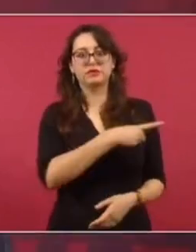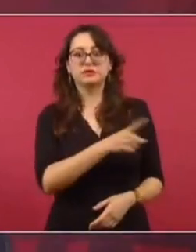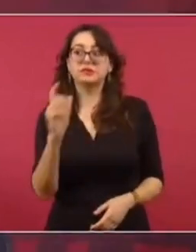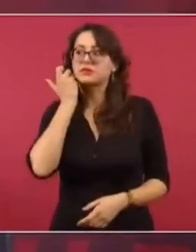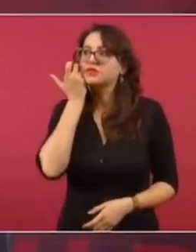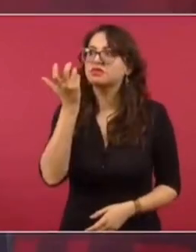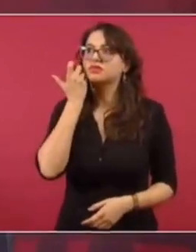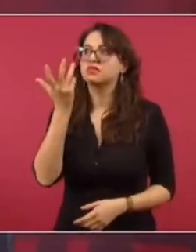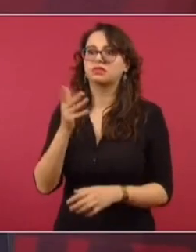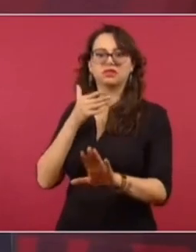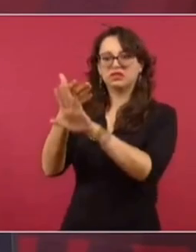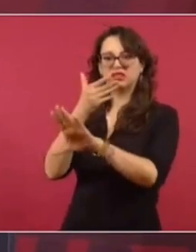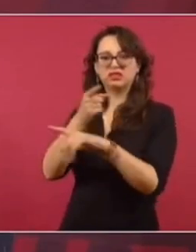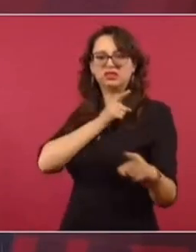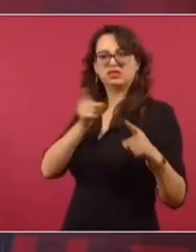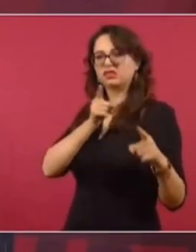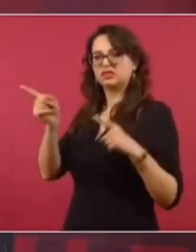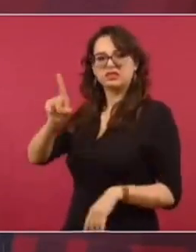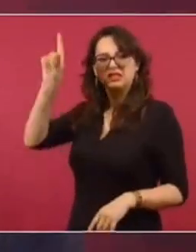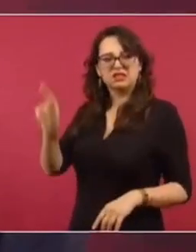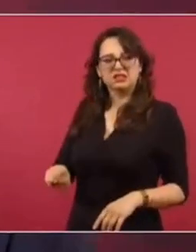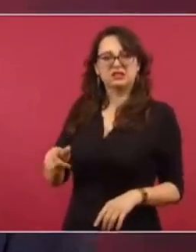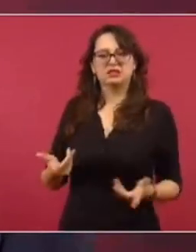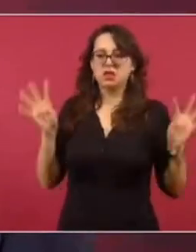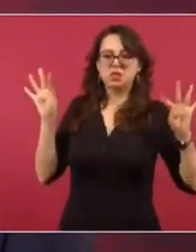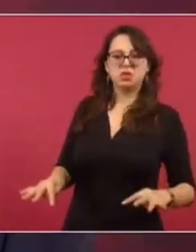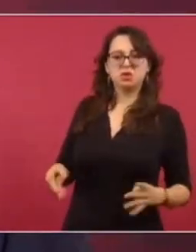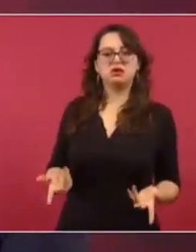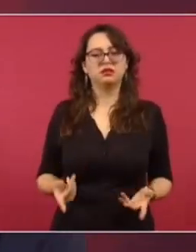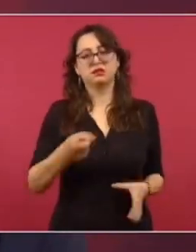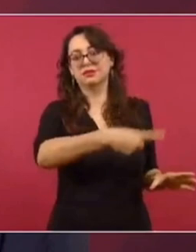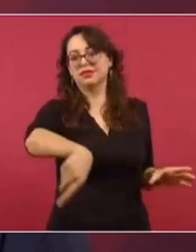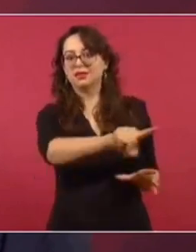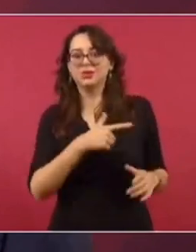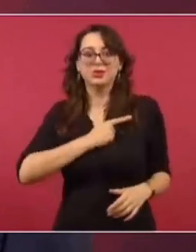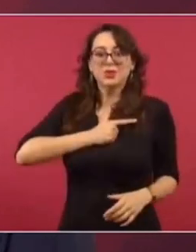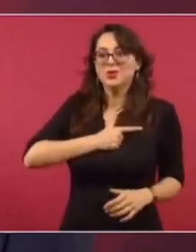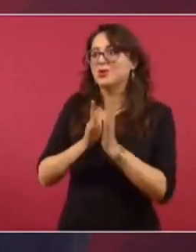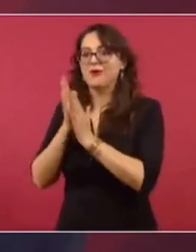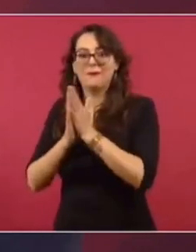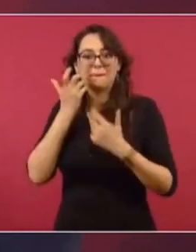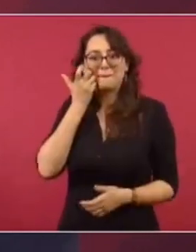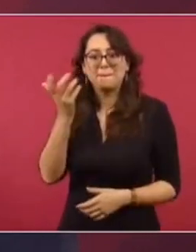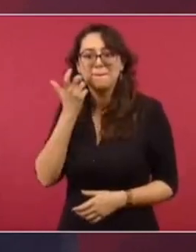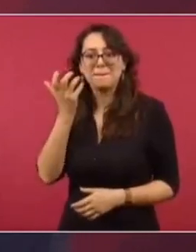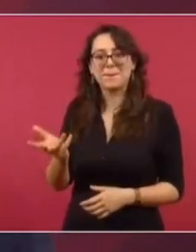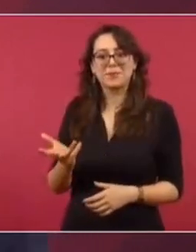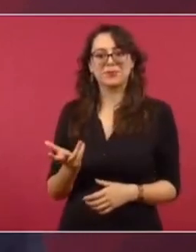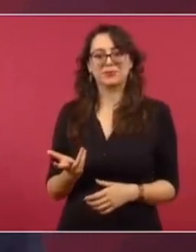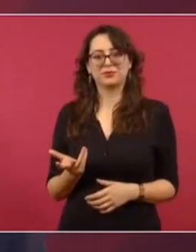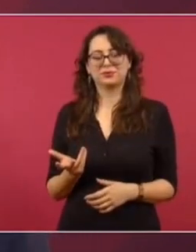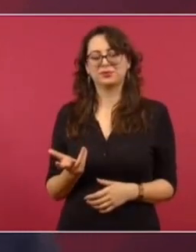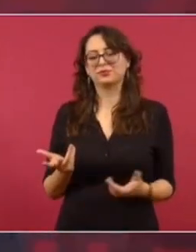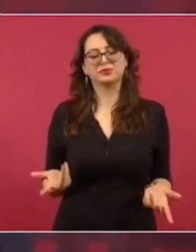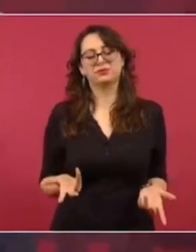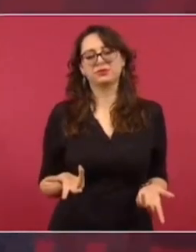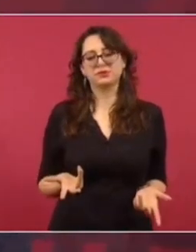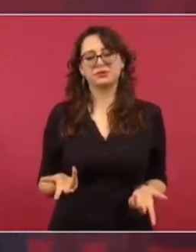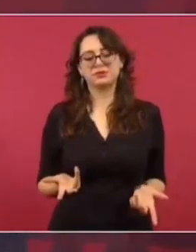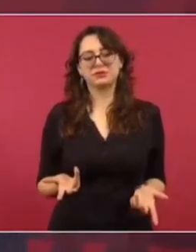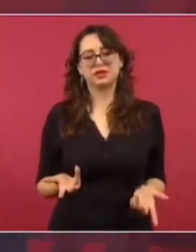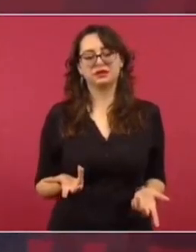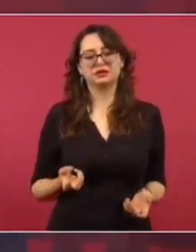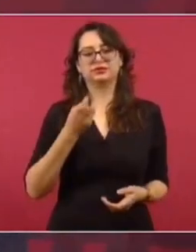¿no? A los adversarios potentados, a los corruptos, a los que quieren vernos como